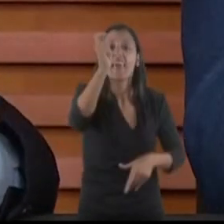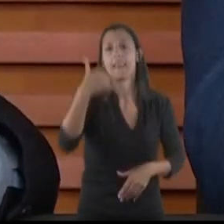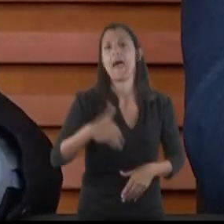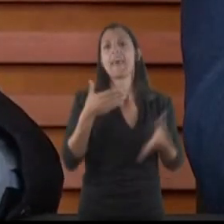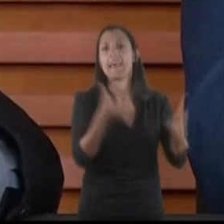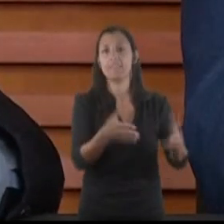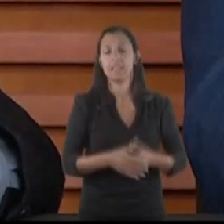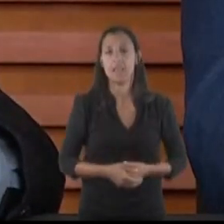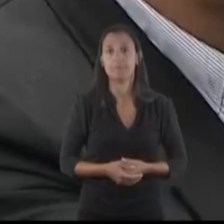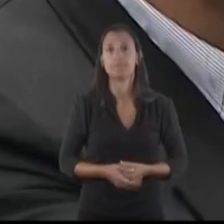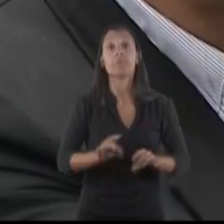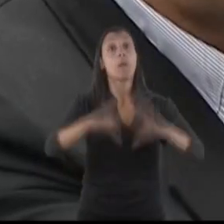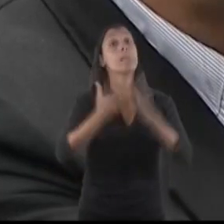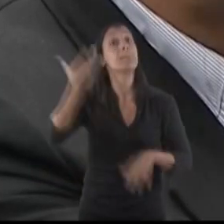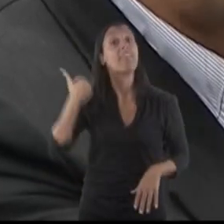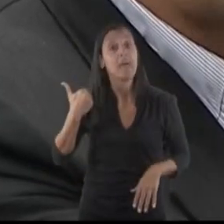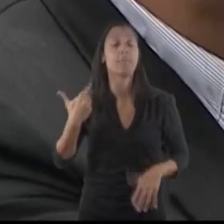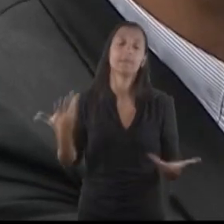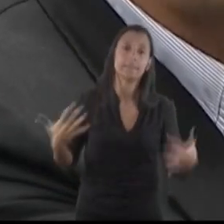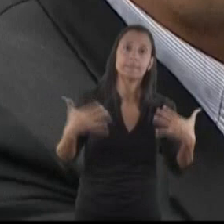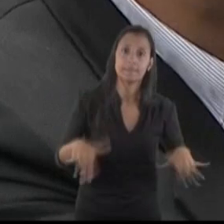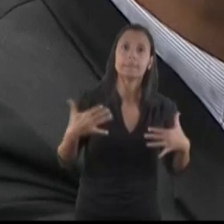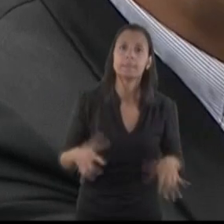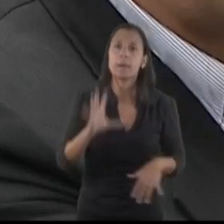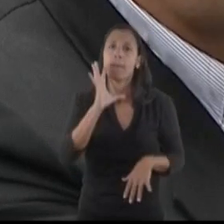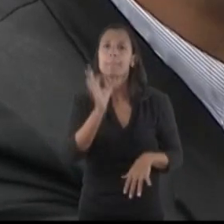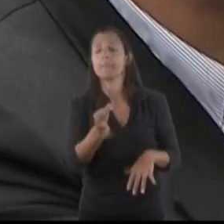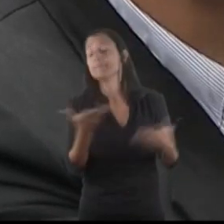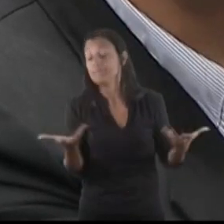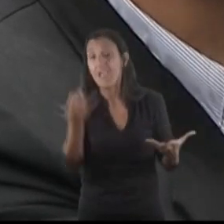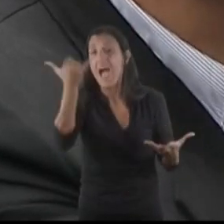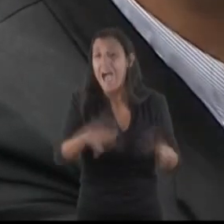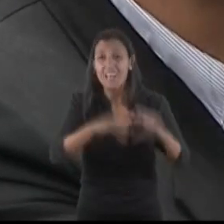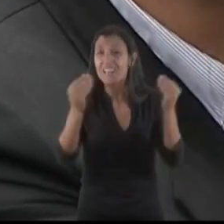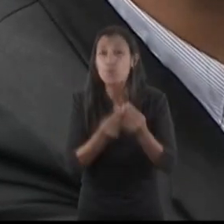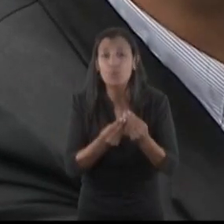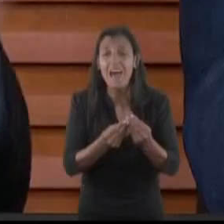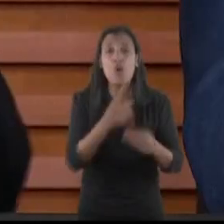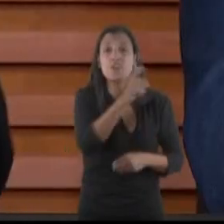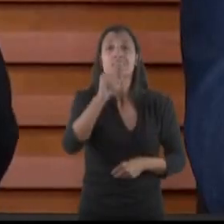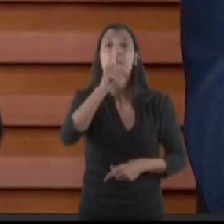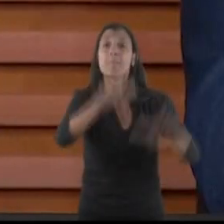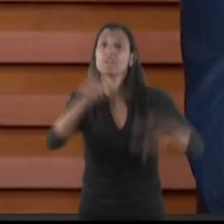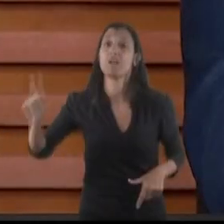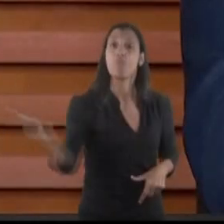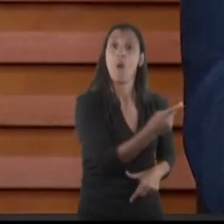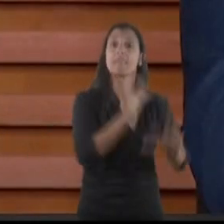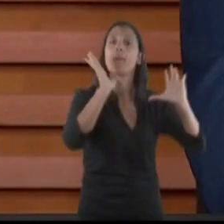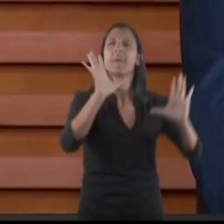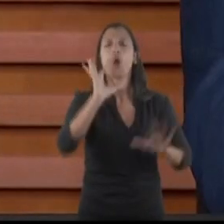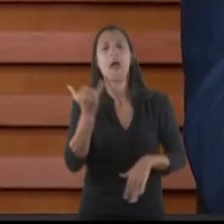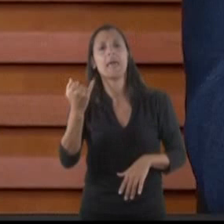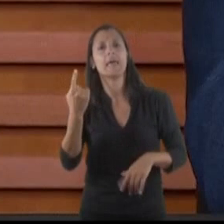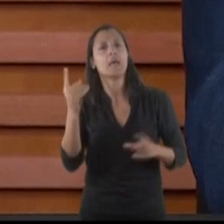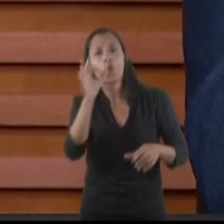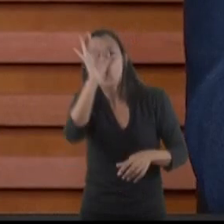La pandemia lamentablemente nos dejó un número mayor de 100.000 muertos. Pero lo que nunca decimos